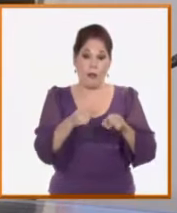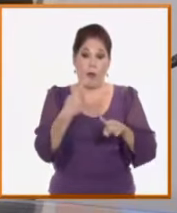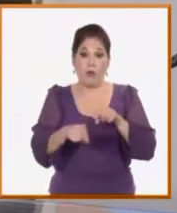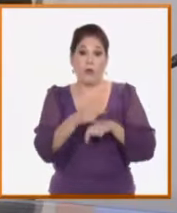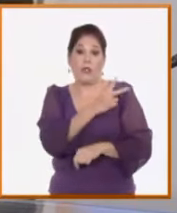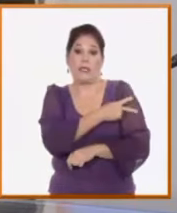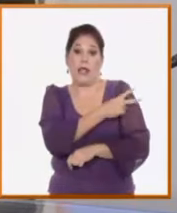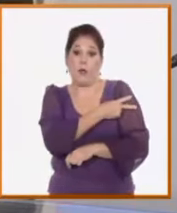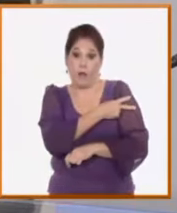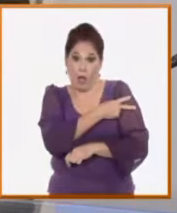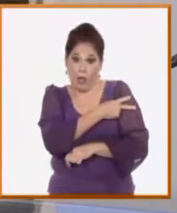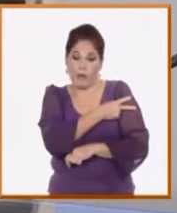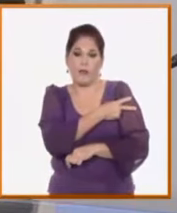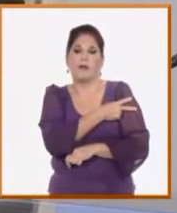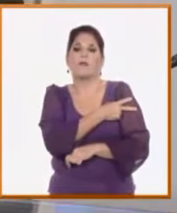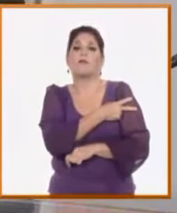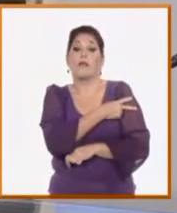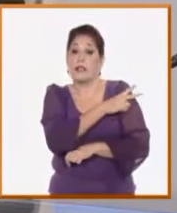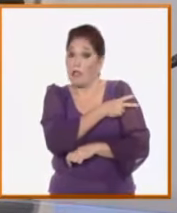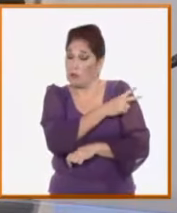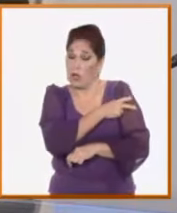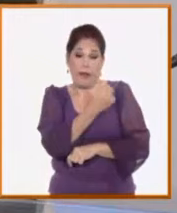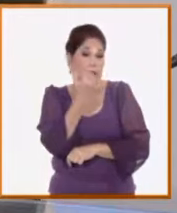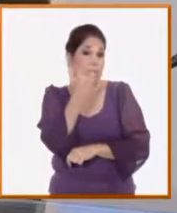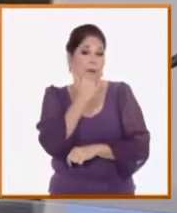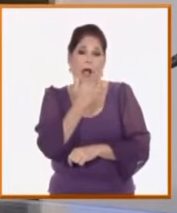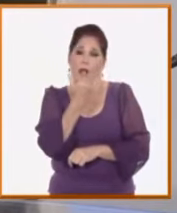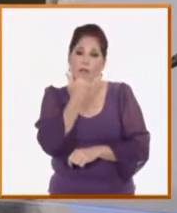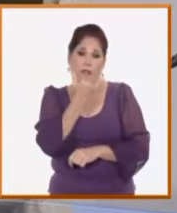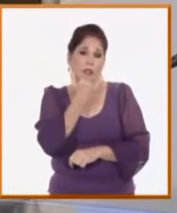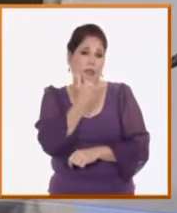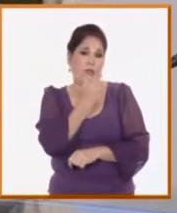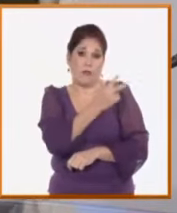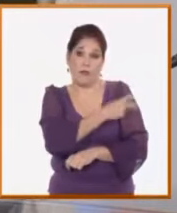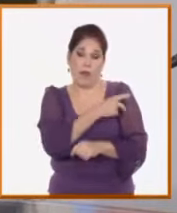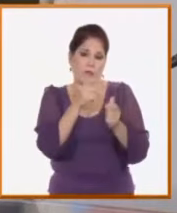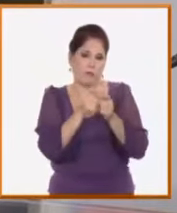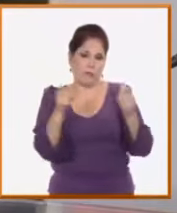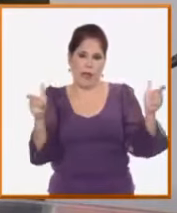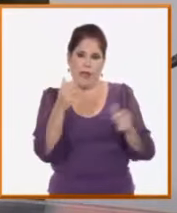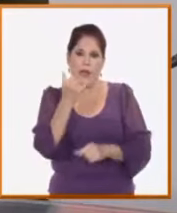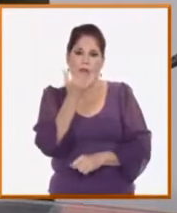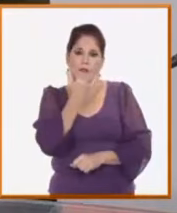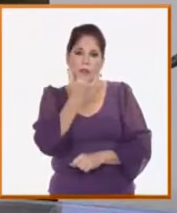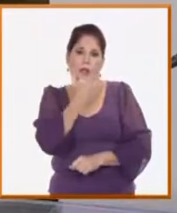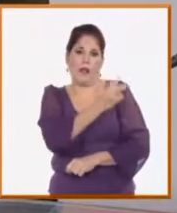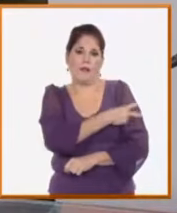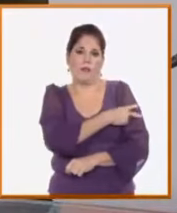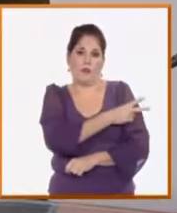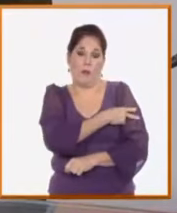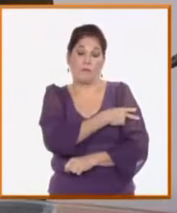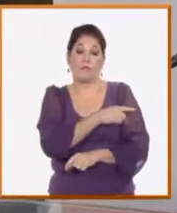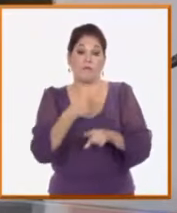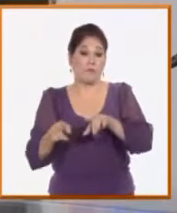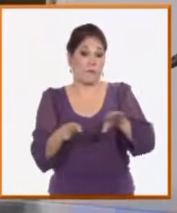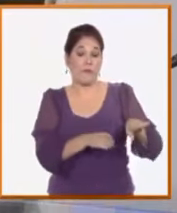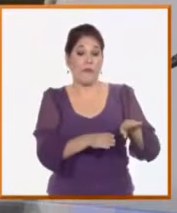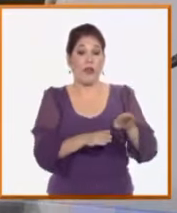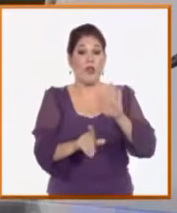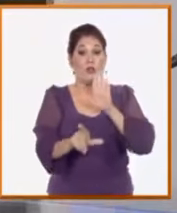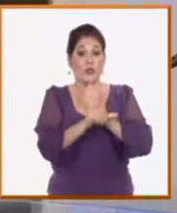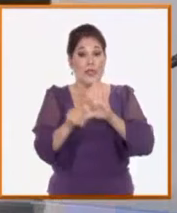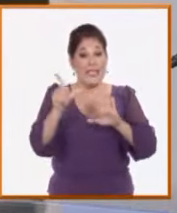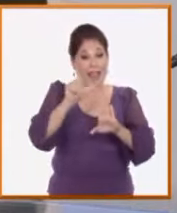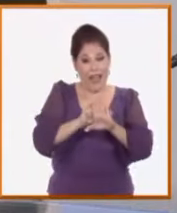básica resultó la enseñanza más afectada en ese sentido en el territorio nacional Randy la droga ilícita que más se